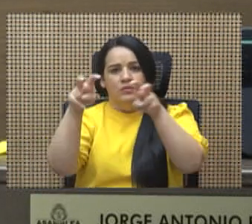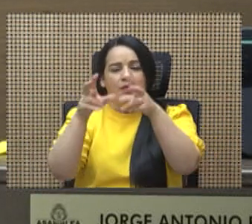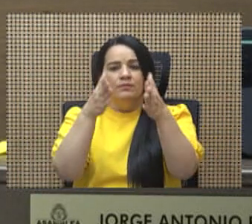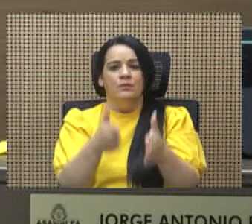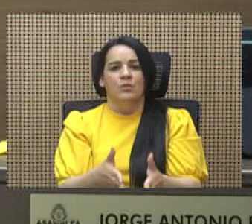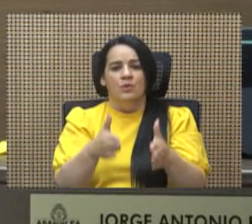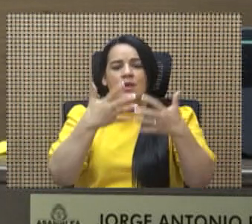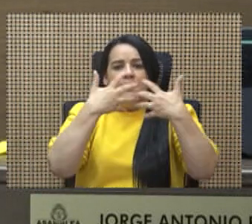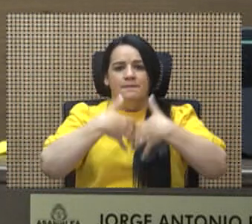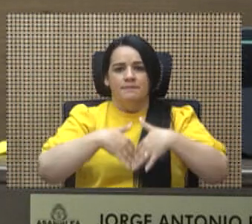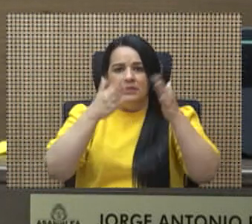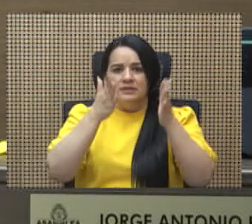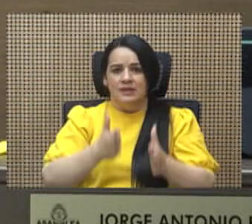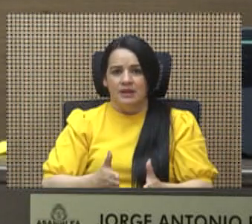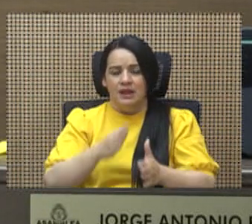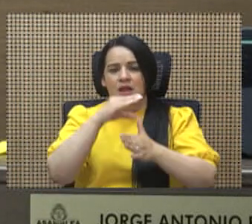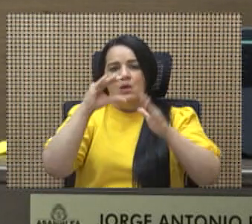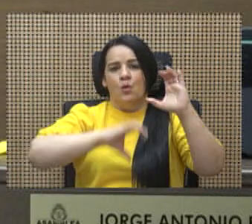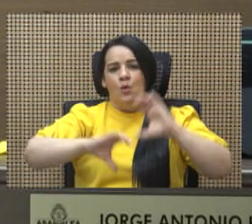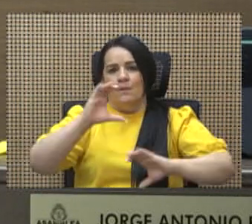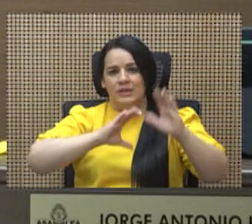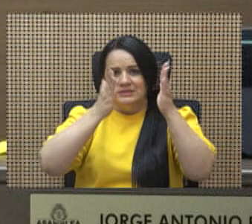empresariales comerciales